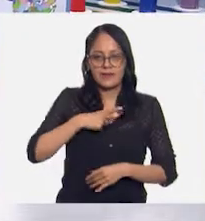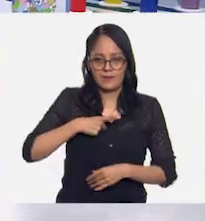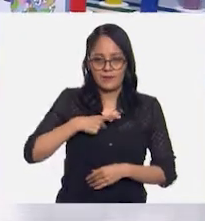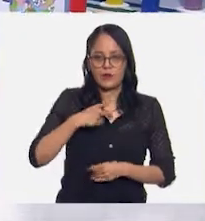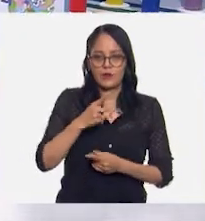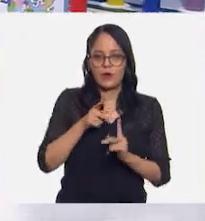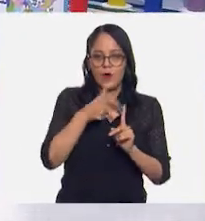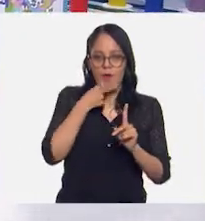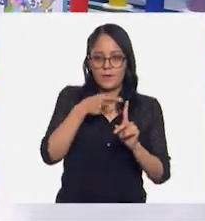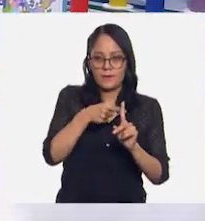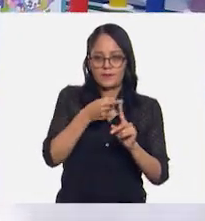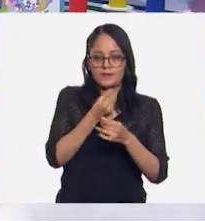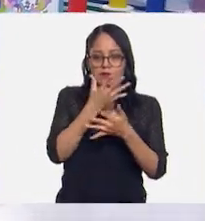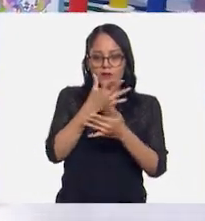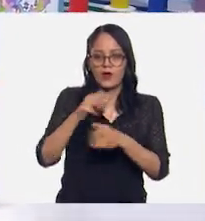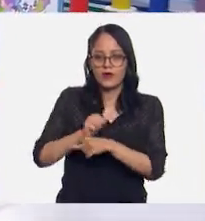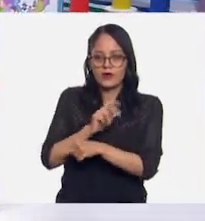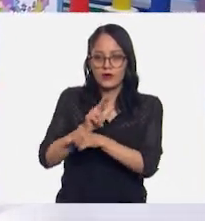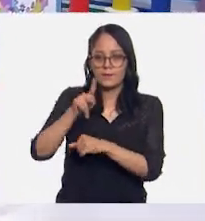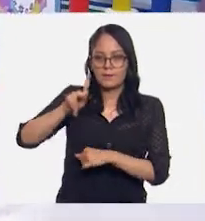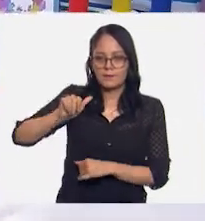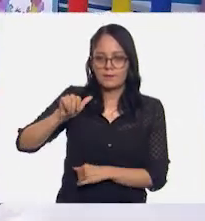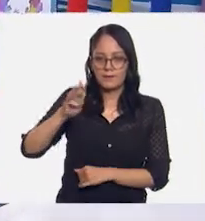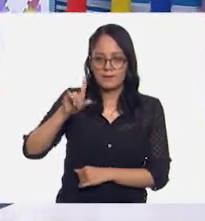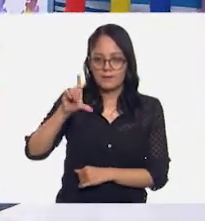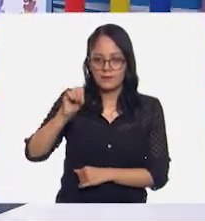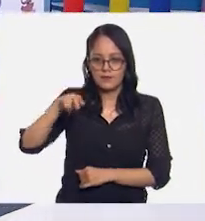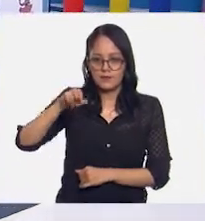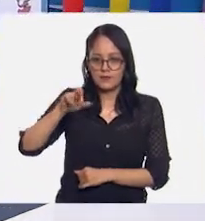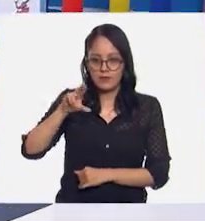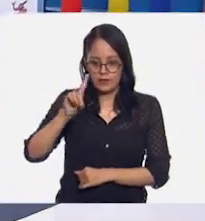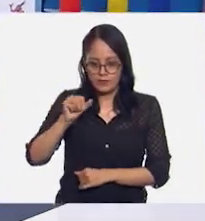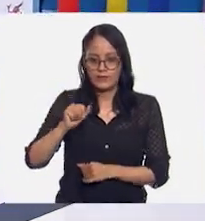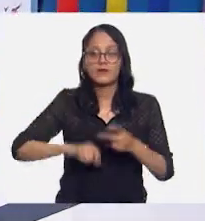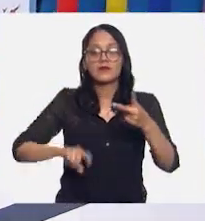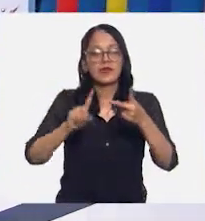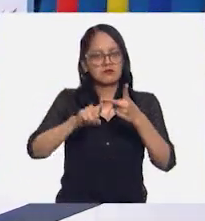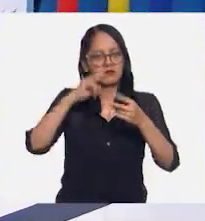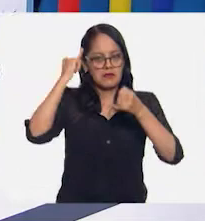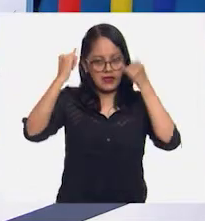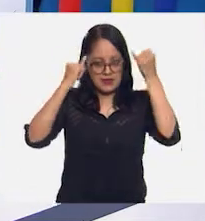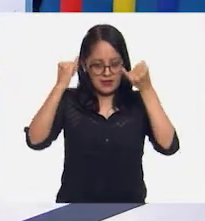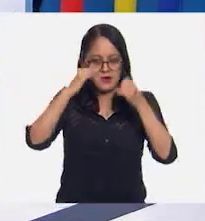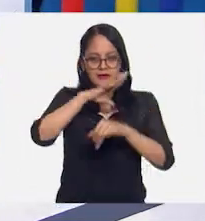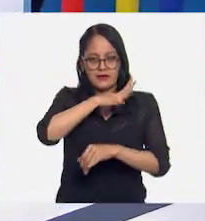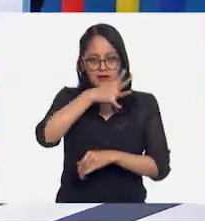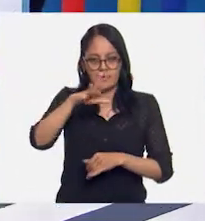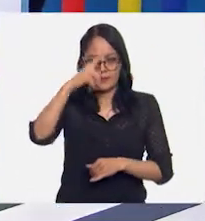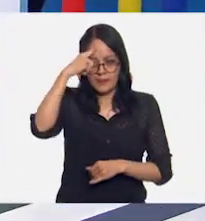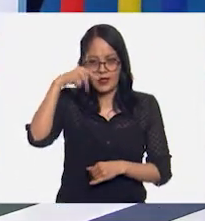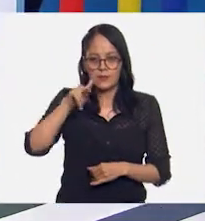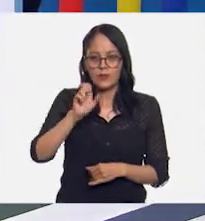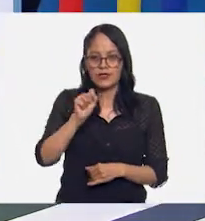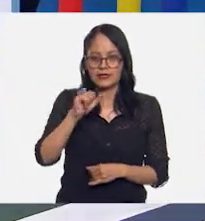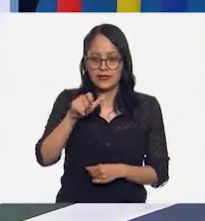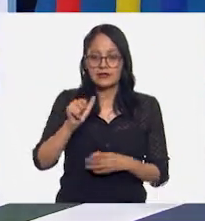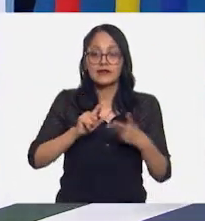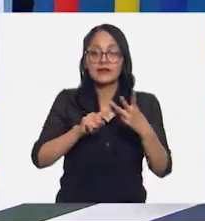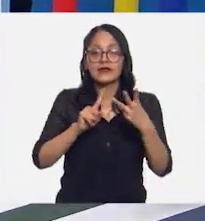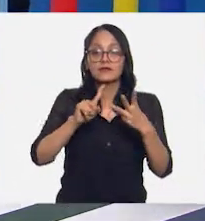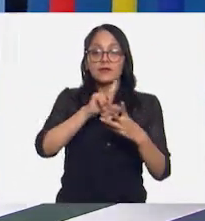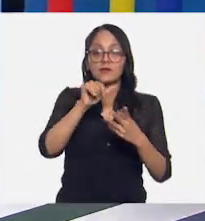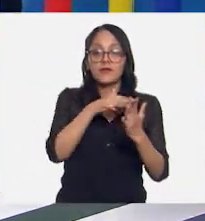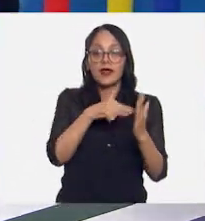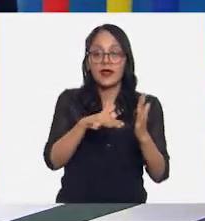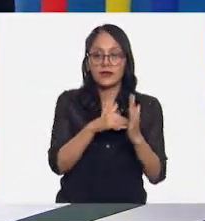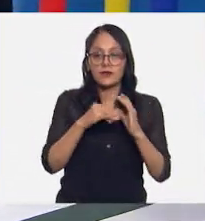y reflexionamos brevemente sobre algunas ideas relacionadas con la poesía misma. Después leímos La danza de Carlos Pellicer, la que